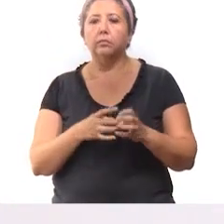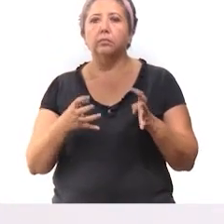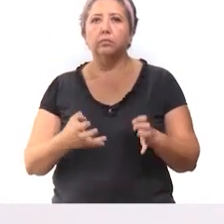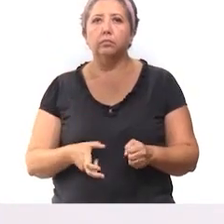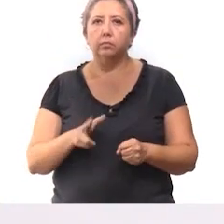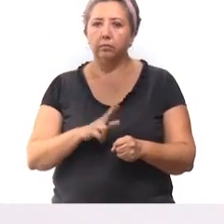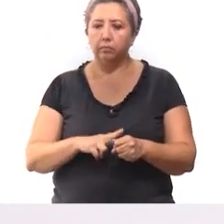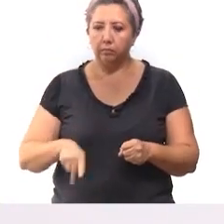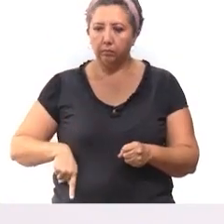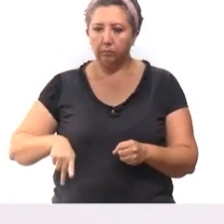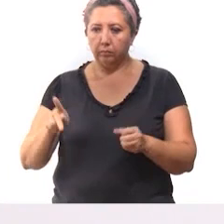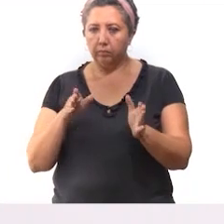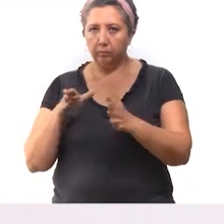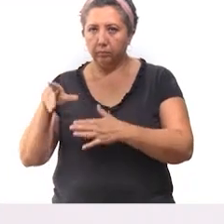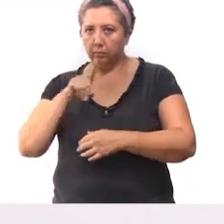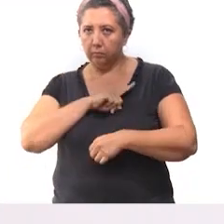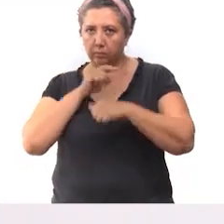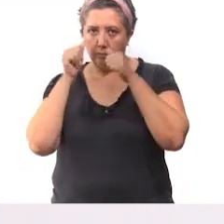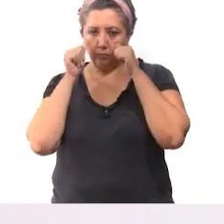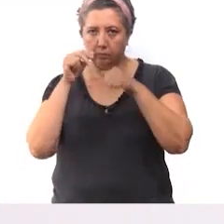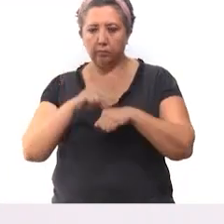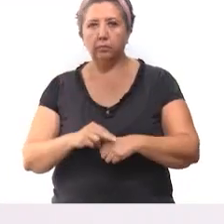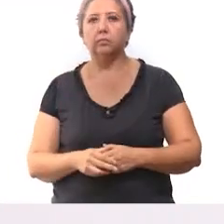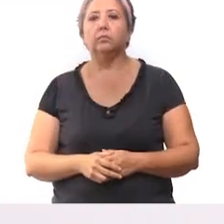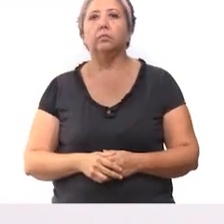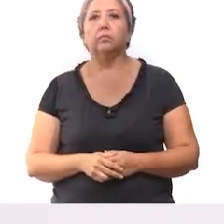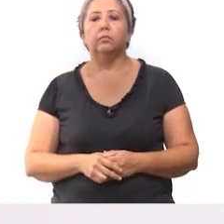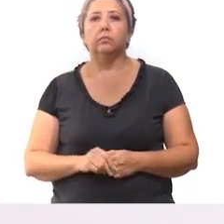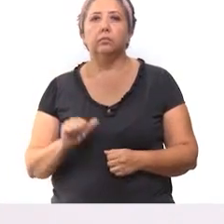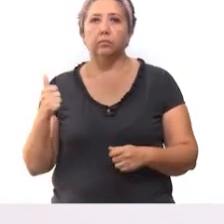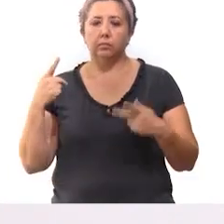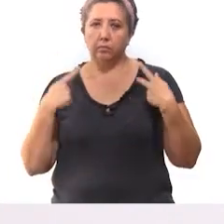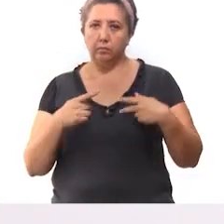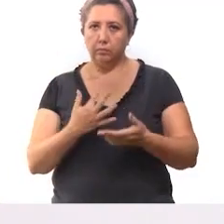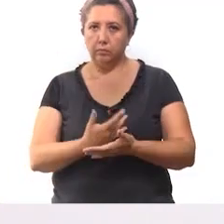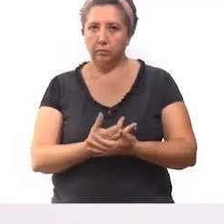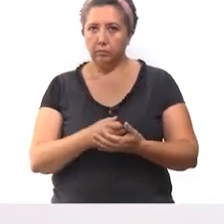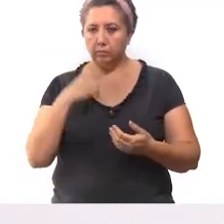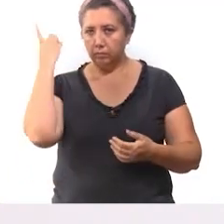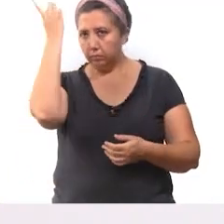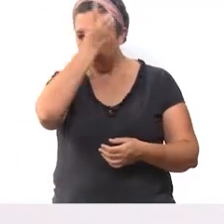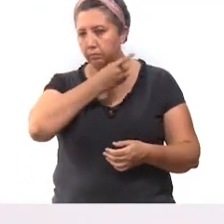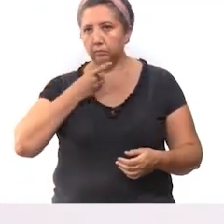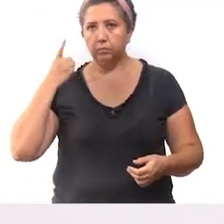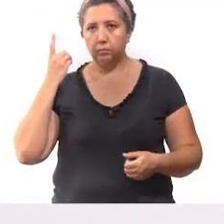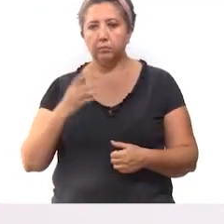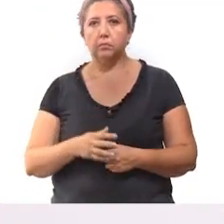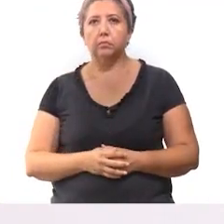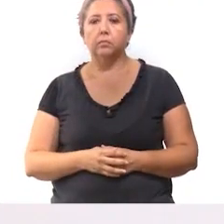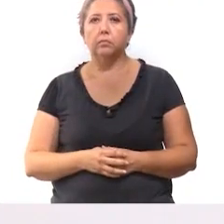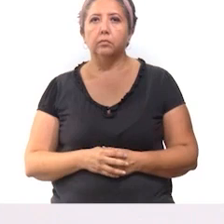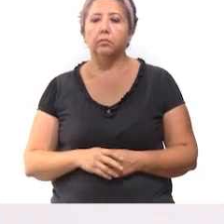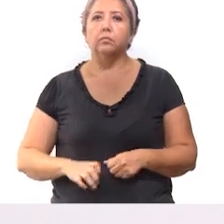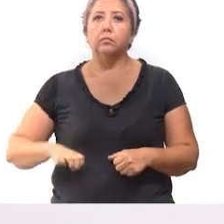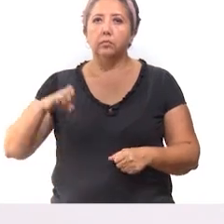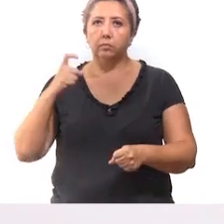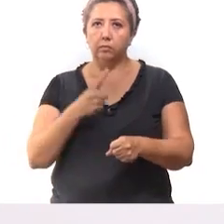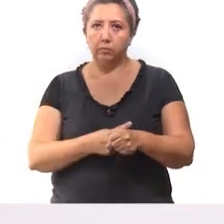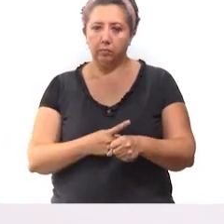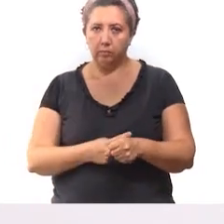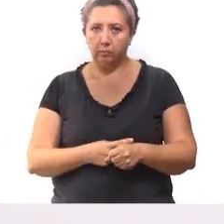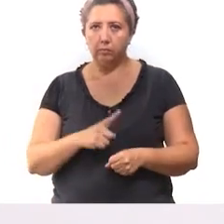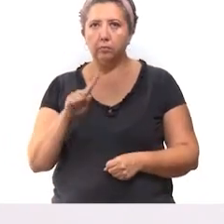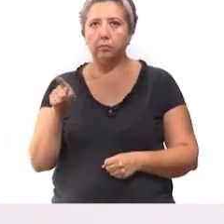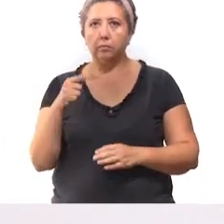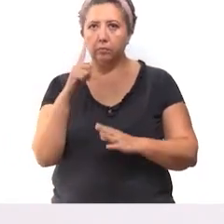casos positivos están en hospitales públicos y en aislamiento total. Hay otros pacientes a la espera de diagnóstico. El rango de edad